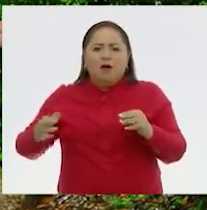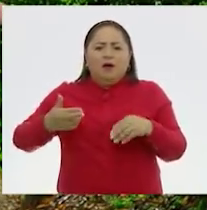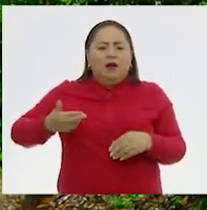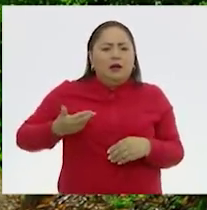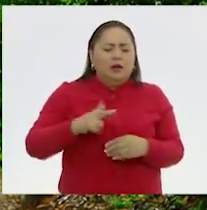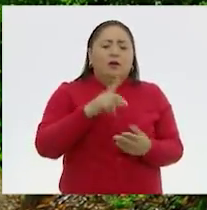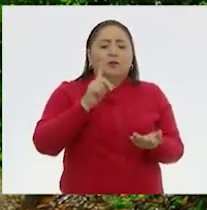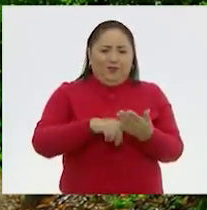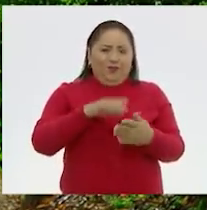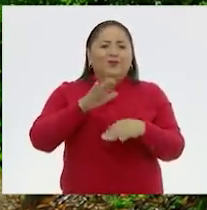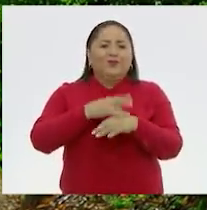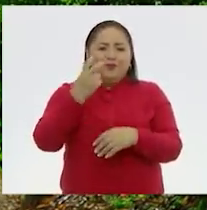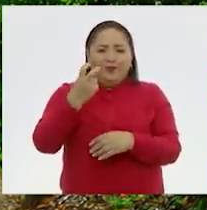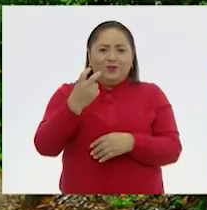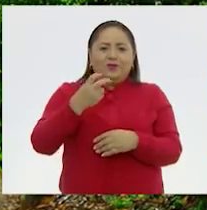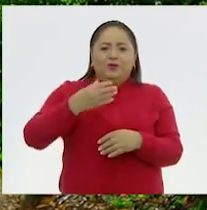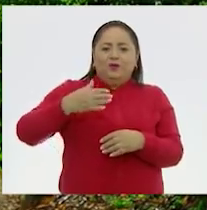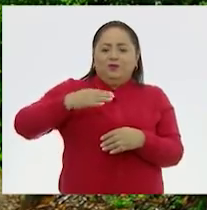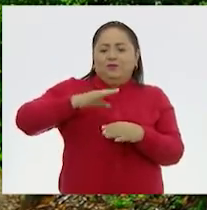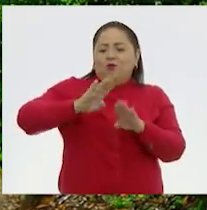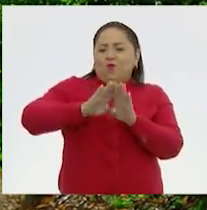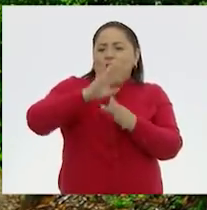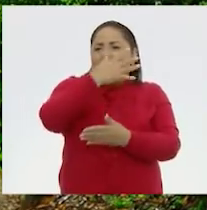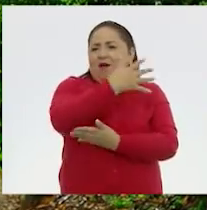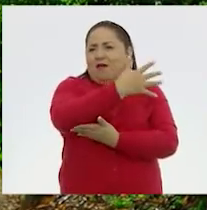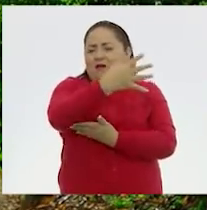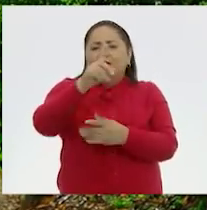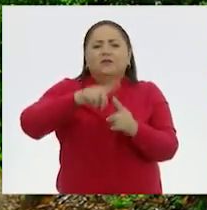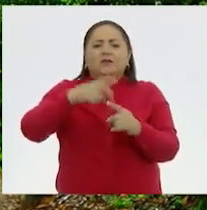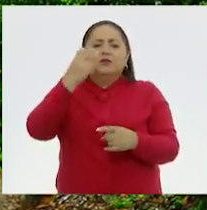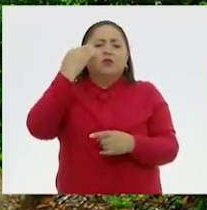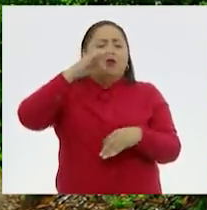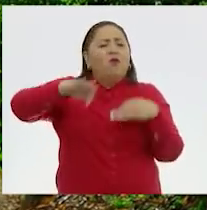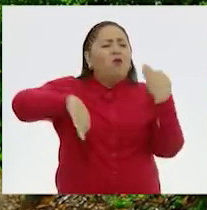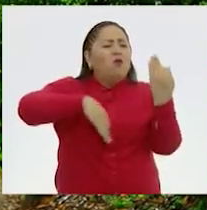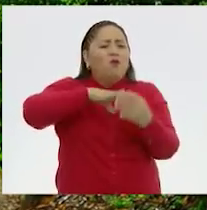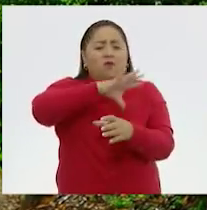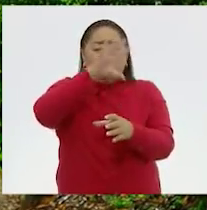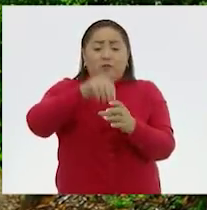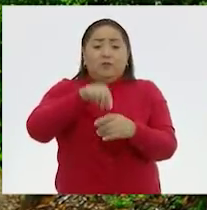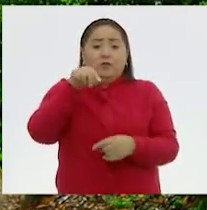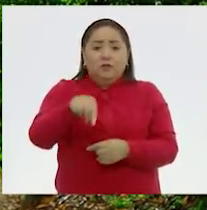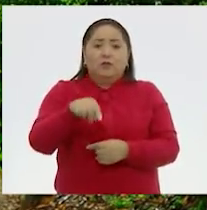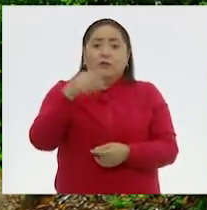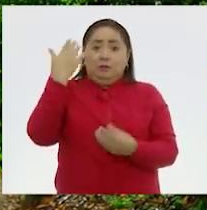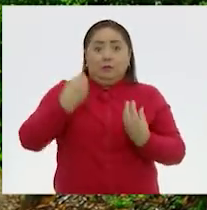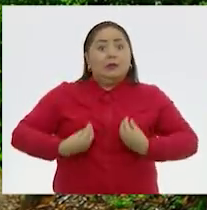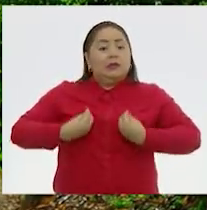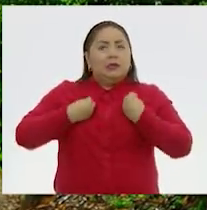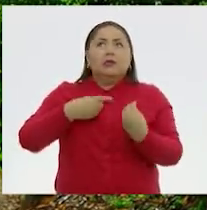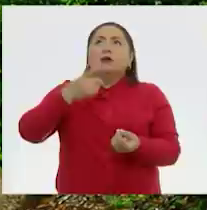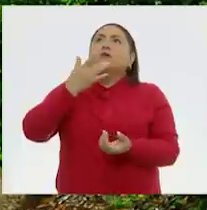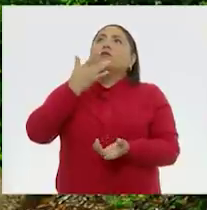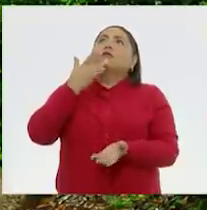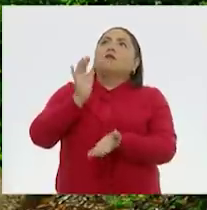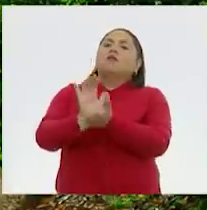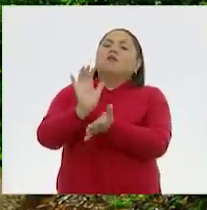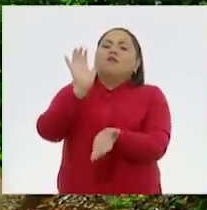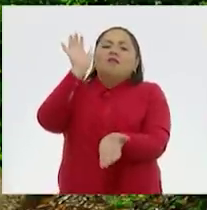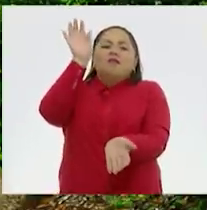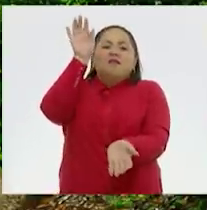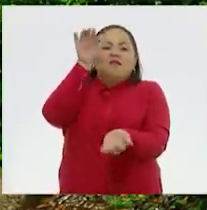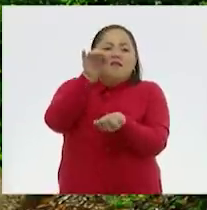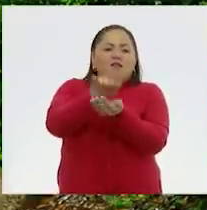eso es el bosque de todos los tiempos. Había personajes de todos los tiempos. Y ahí vivía un dinosaurio, el